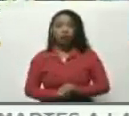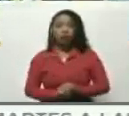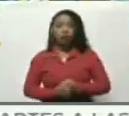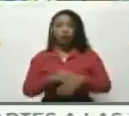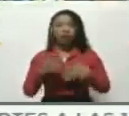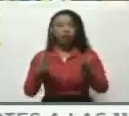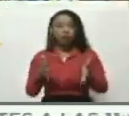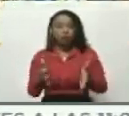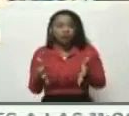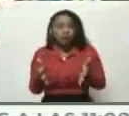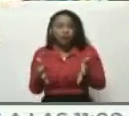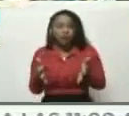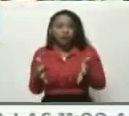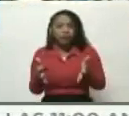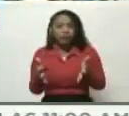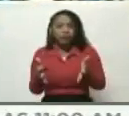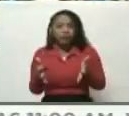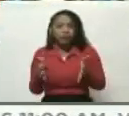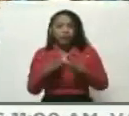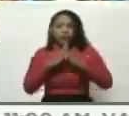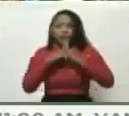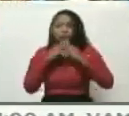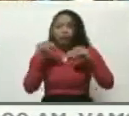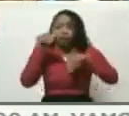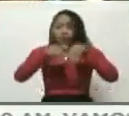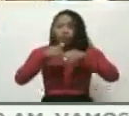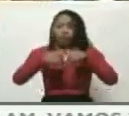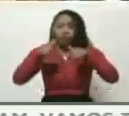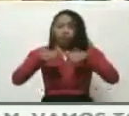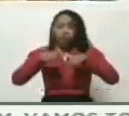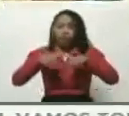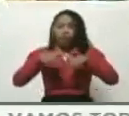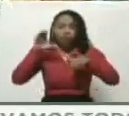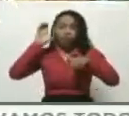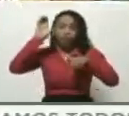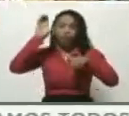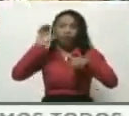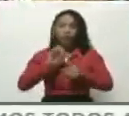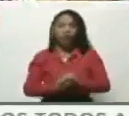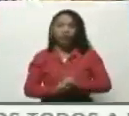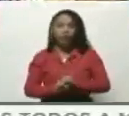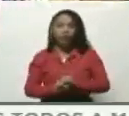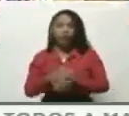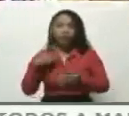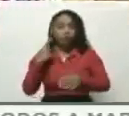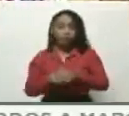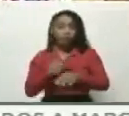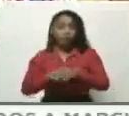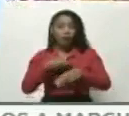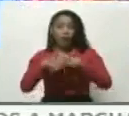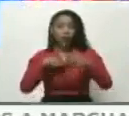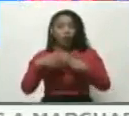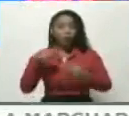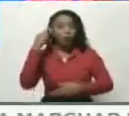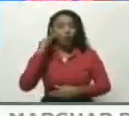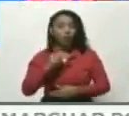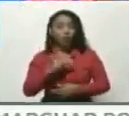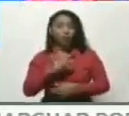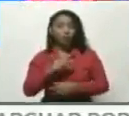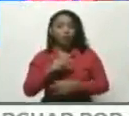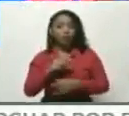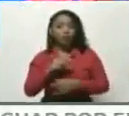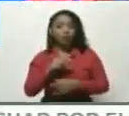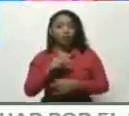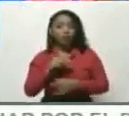ganado todas las elecciones en este país desde el periodo de la Revolución Bolivariana,